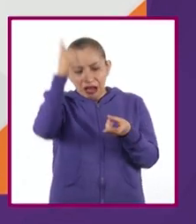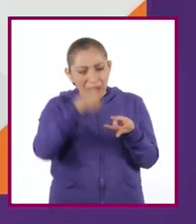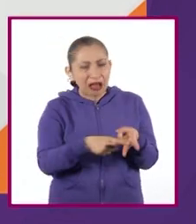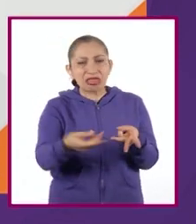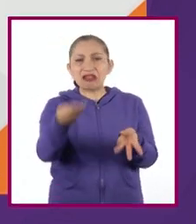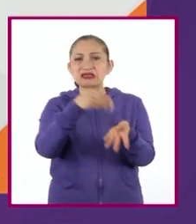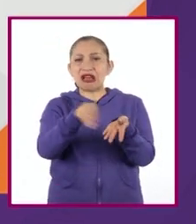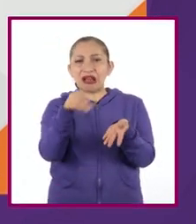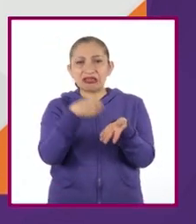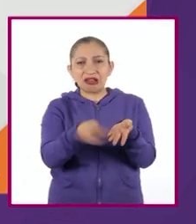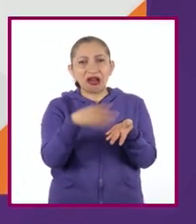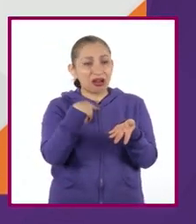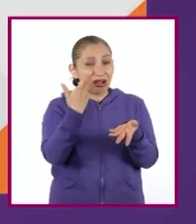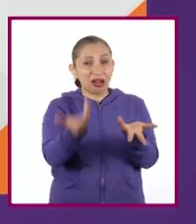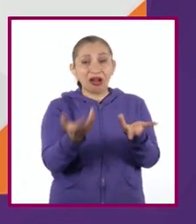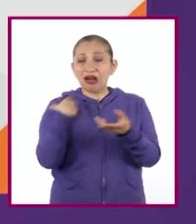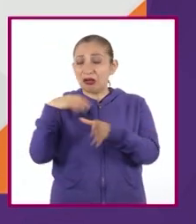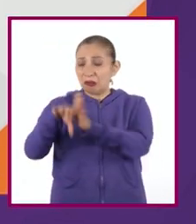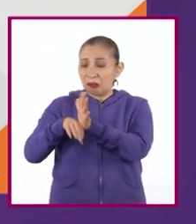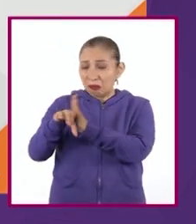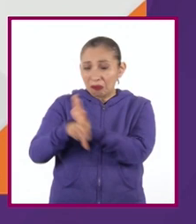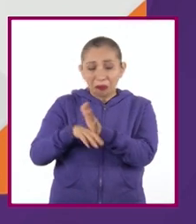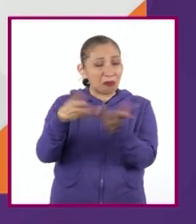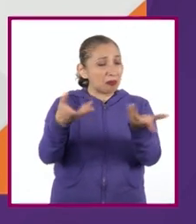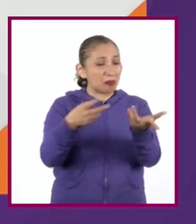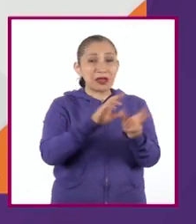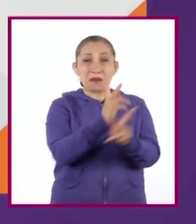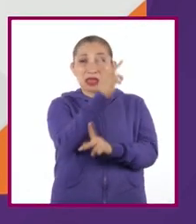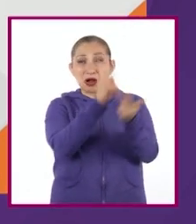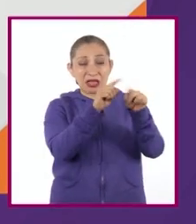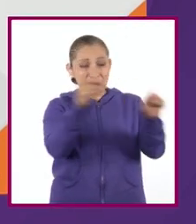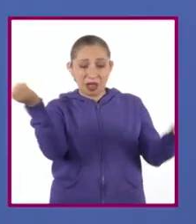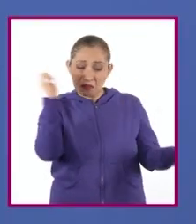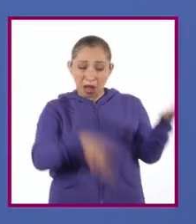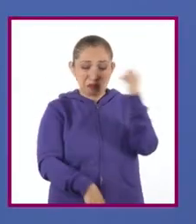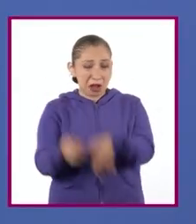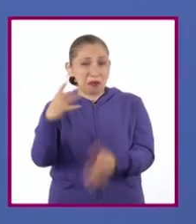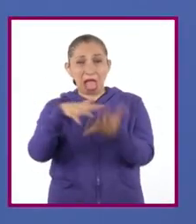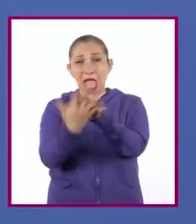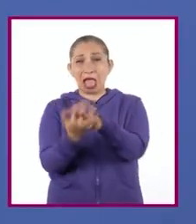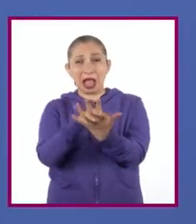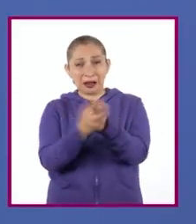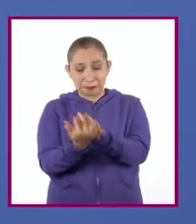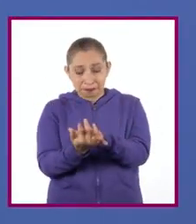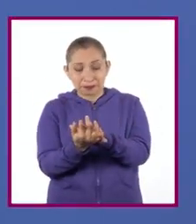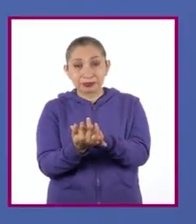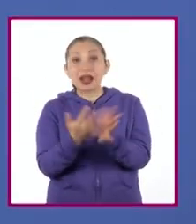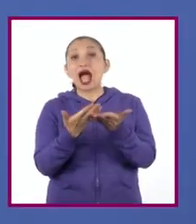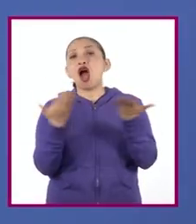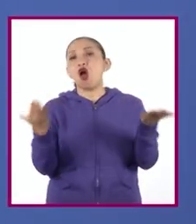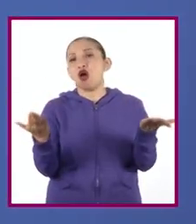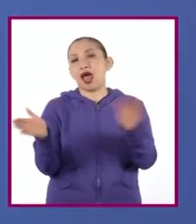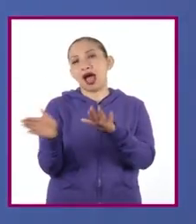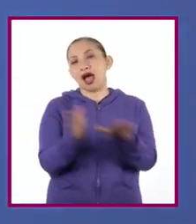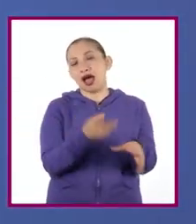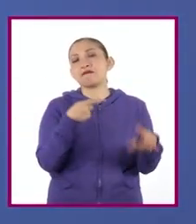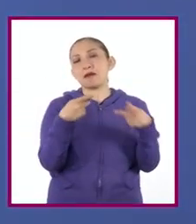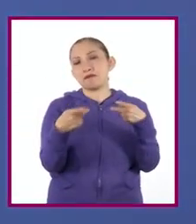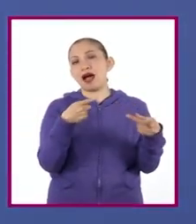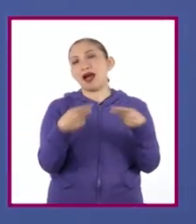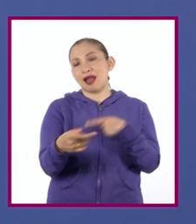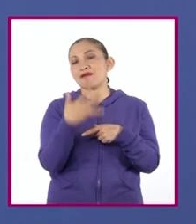de cerdo, embutidos y verduras diversas. Hoy se prepara tan rico